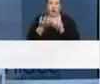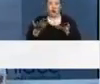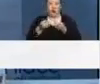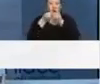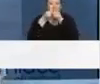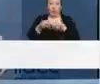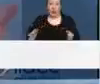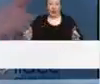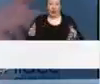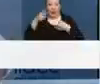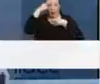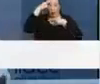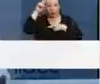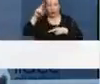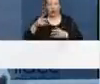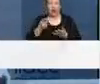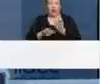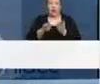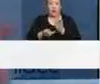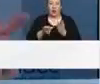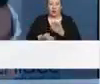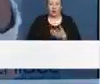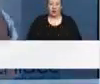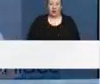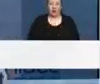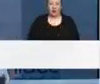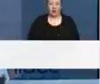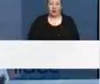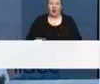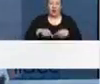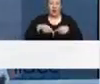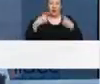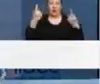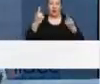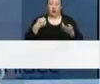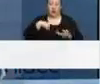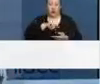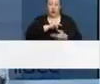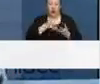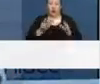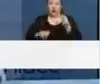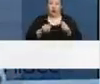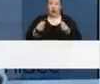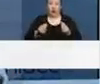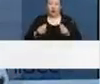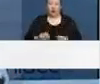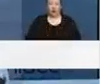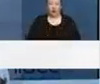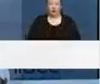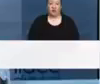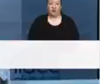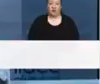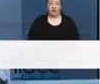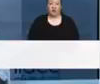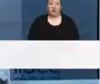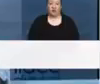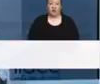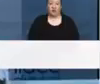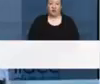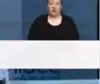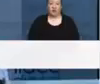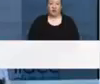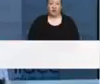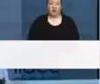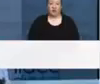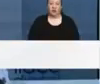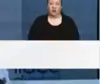que le pasa a los opositores a los contrarios nuestros los que nos odian incluso nos pueden pasar ciertos límites y el caso